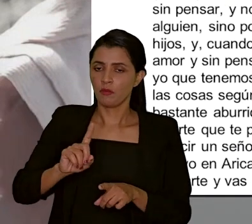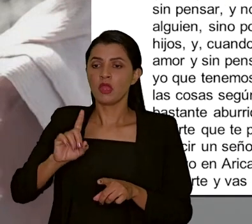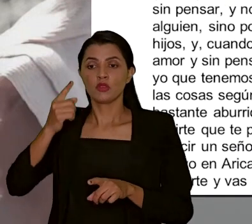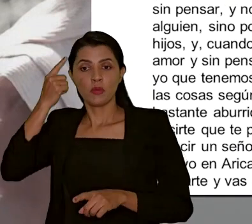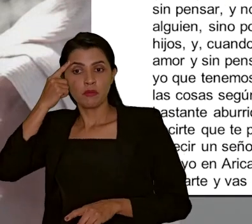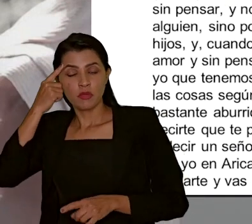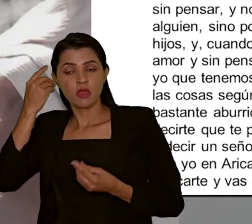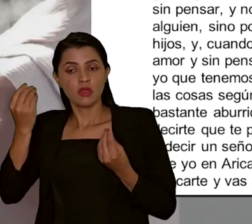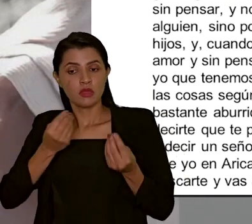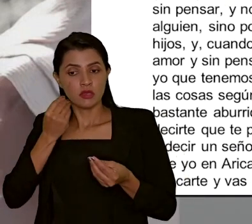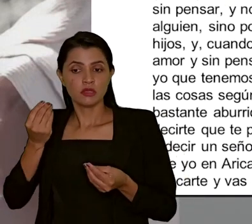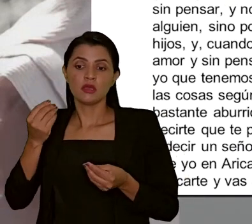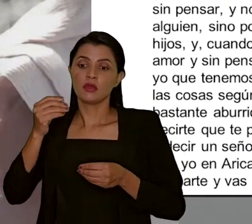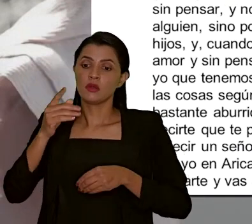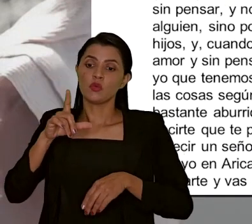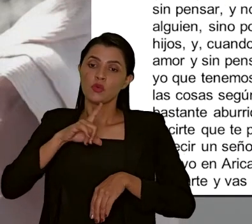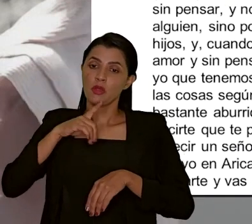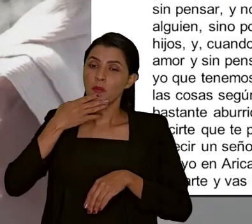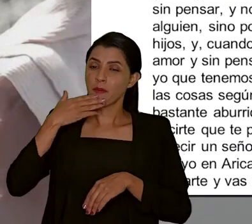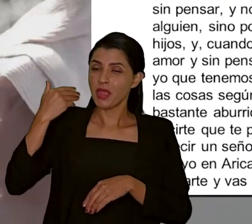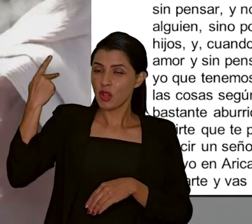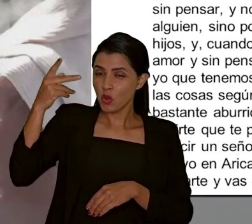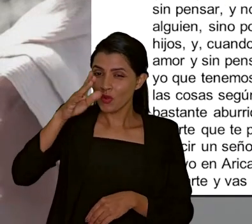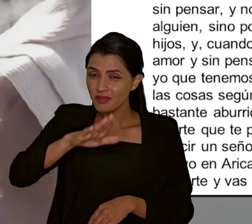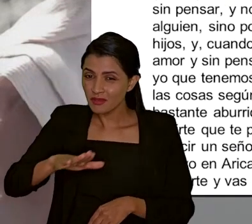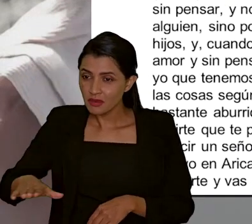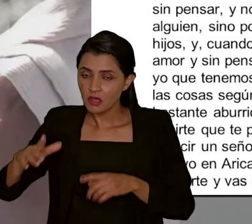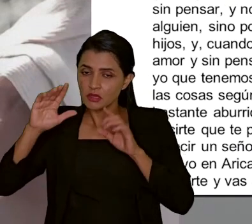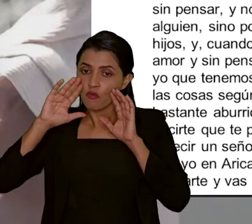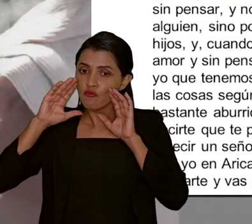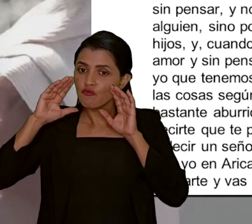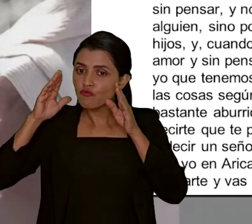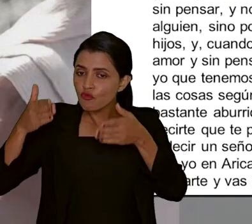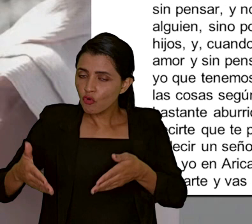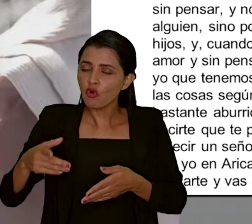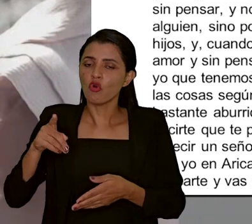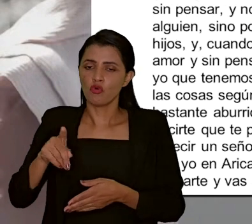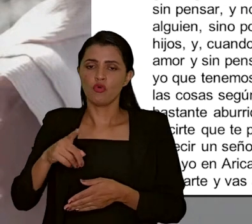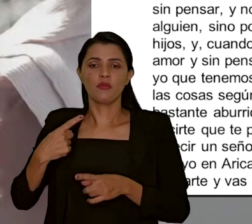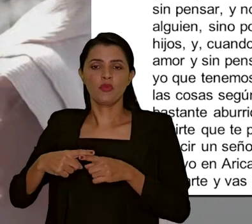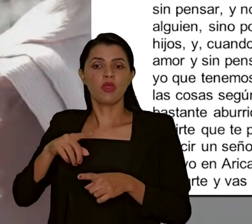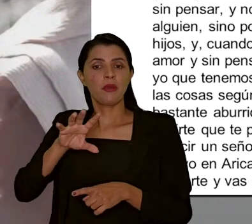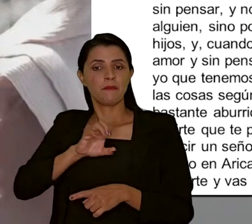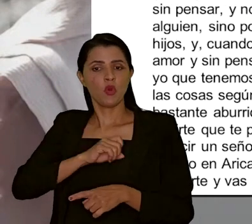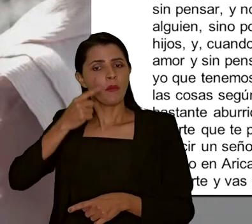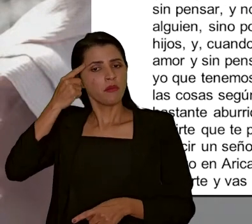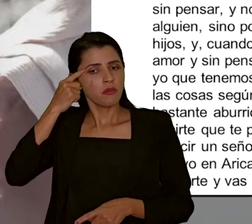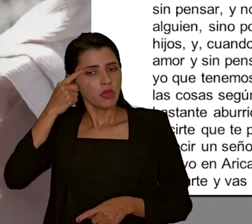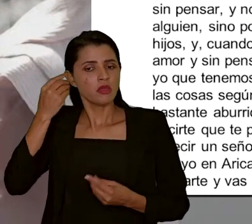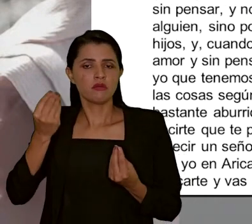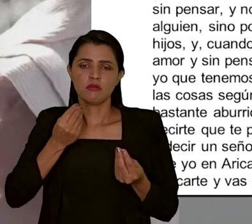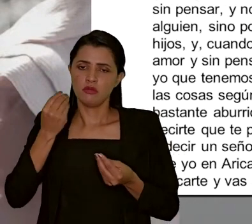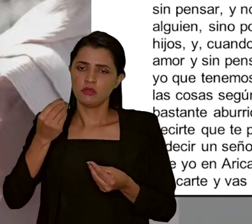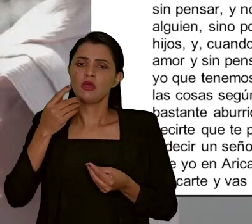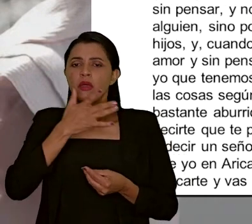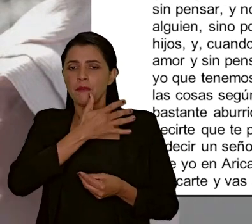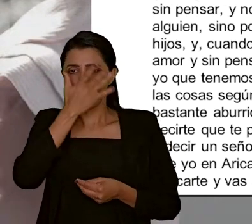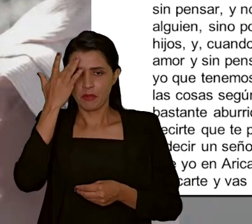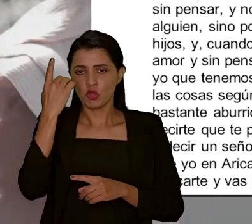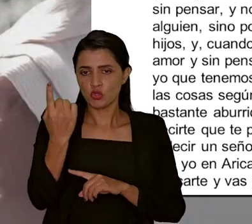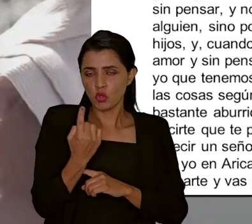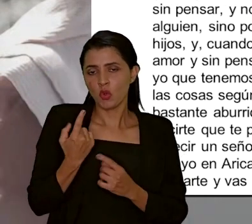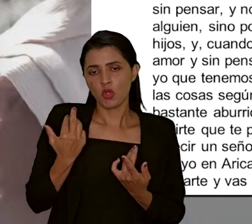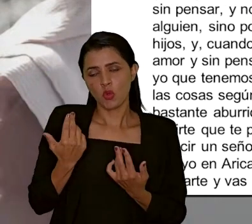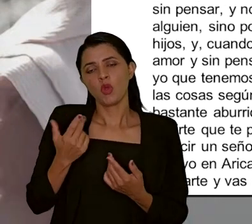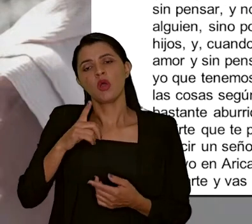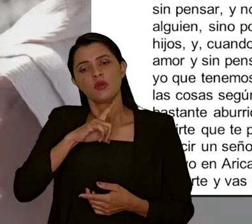los hijos. Y cuando los grandes hacemos cosas por amor y sin pensar mucho, aparecen personas como yo, que tenemos que decir cómo